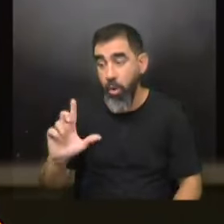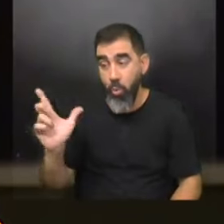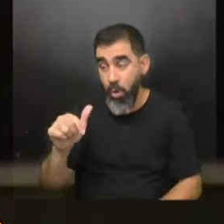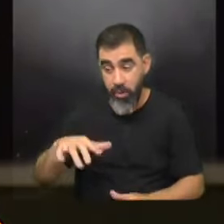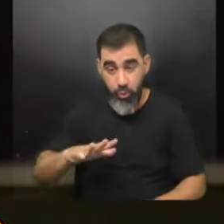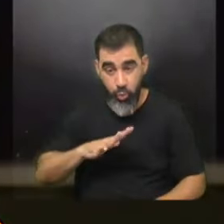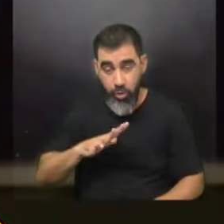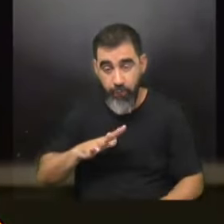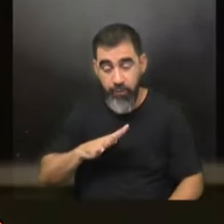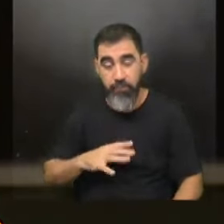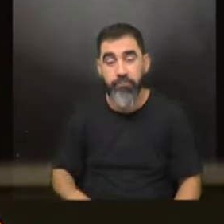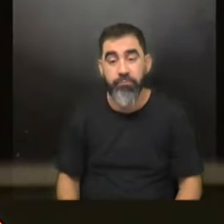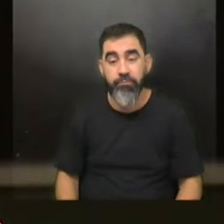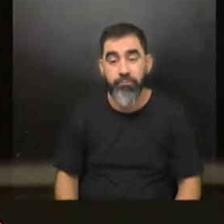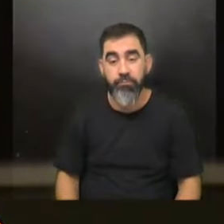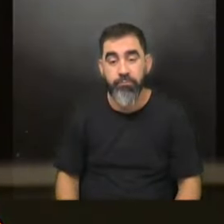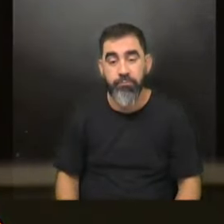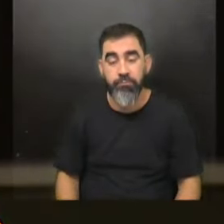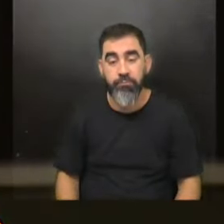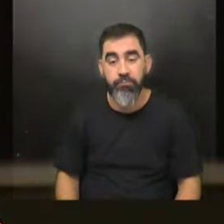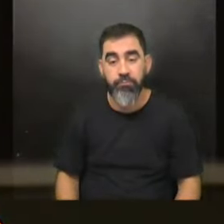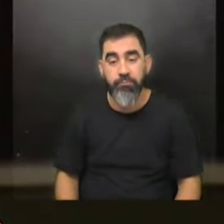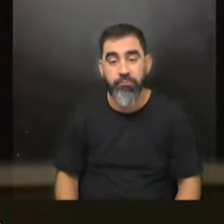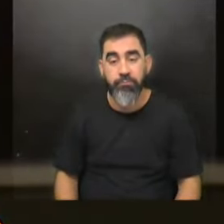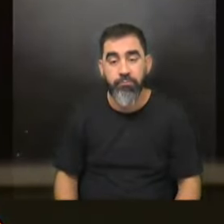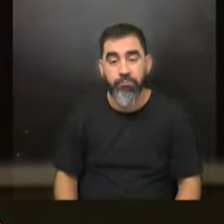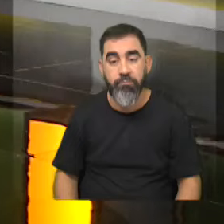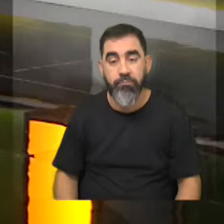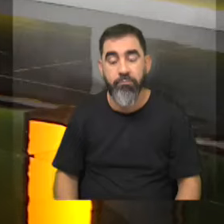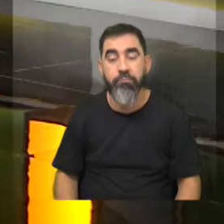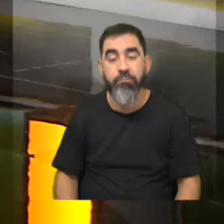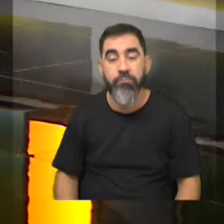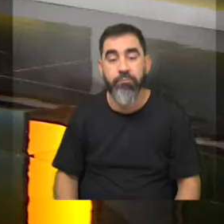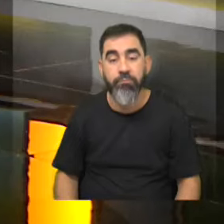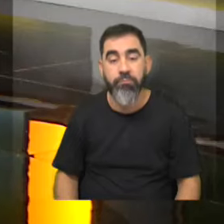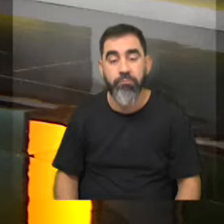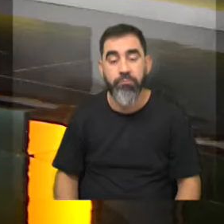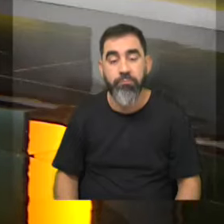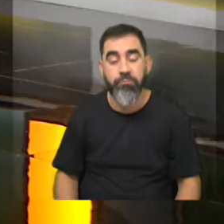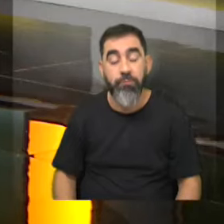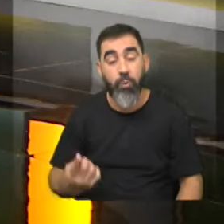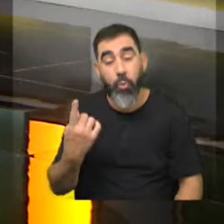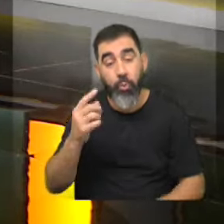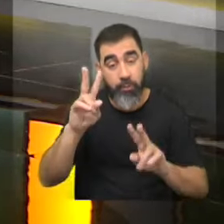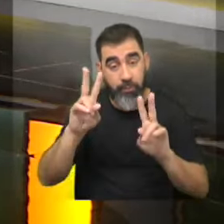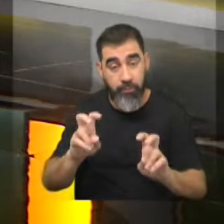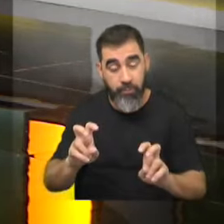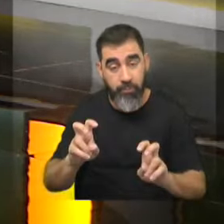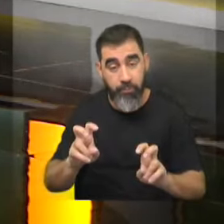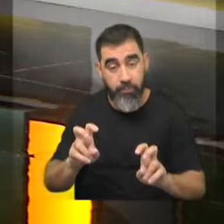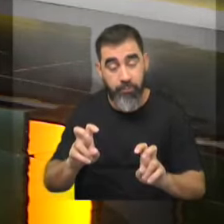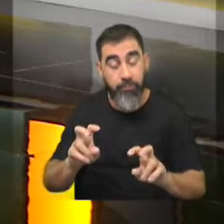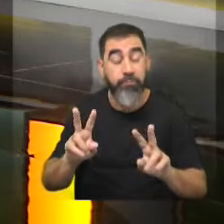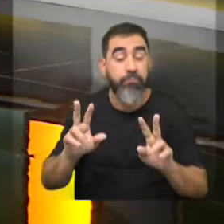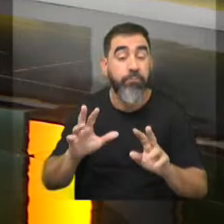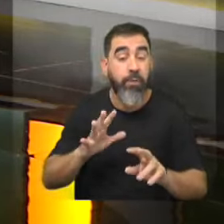todavía, claro, y la adopción la estamos empujando. Claro, dos destaques. Uno es entrar en un campo